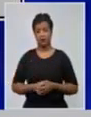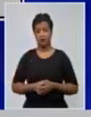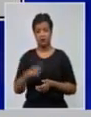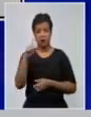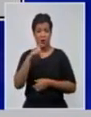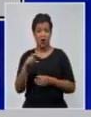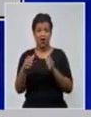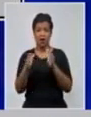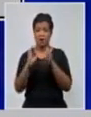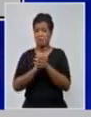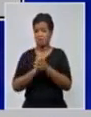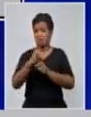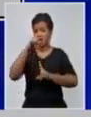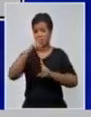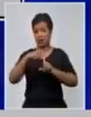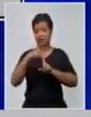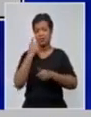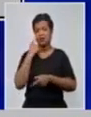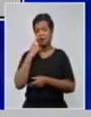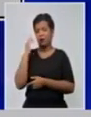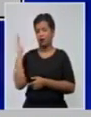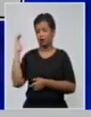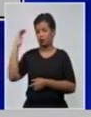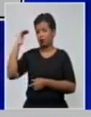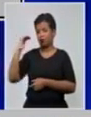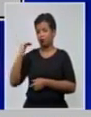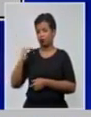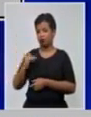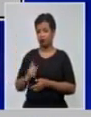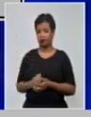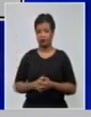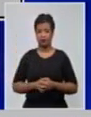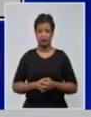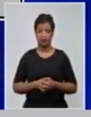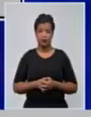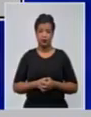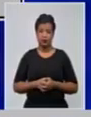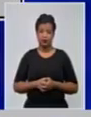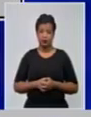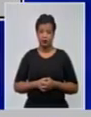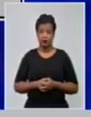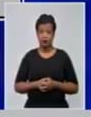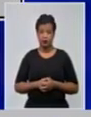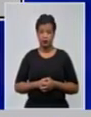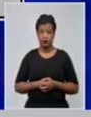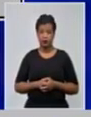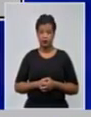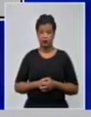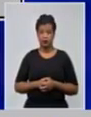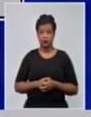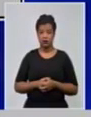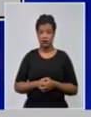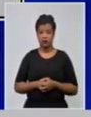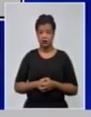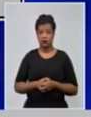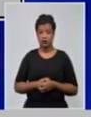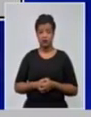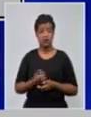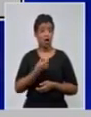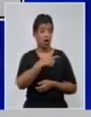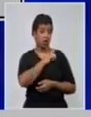Camagüey, Matanzas. Bien, ahí está en el gráfico y en la tabla el número de muestras. Y